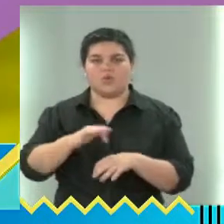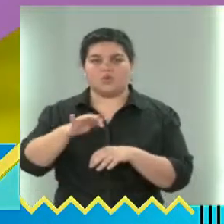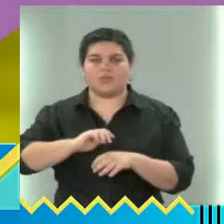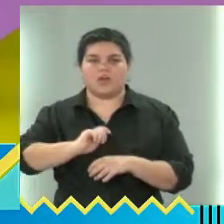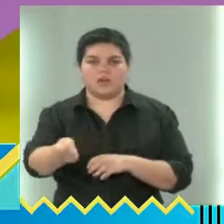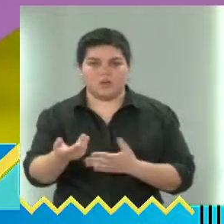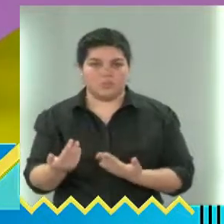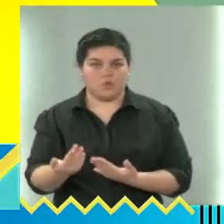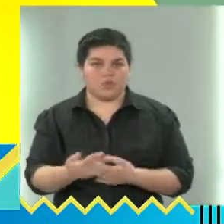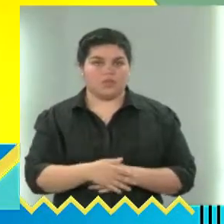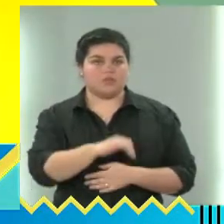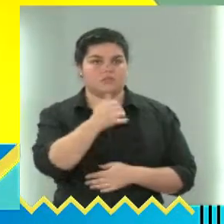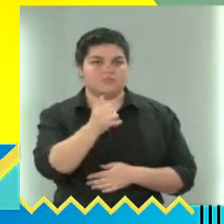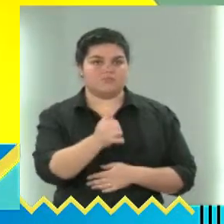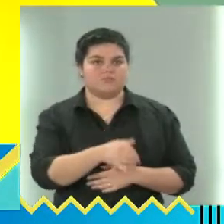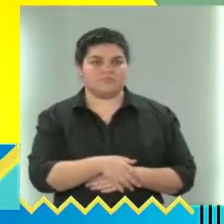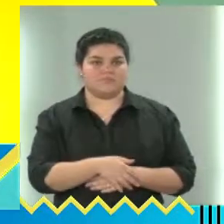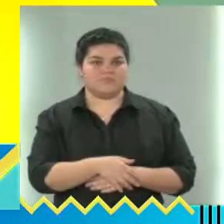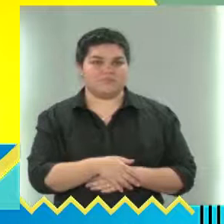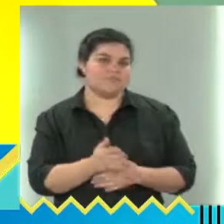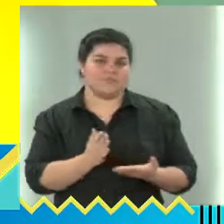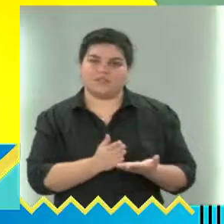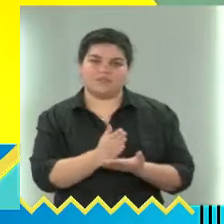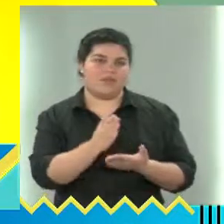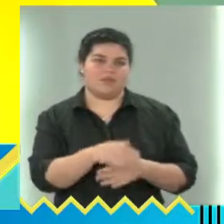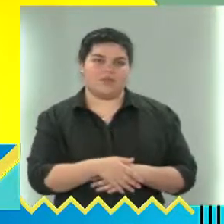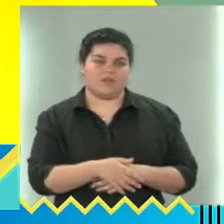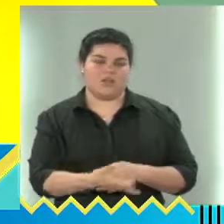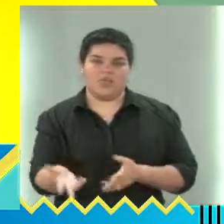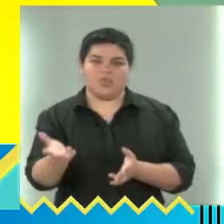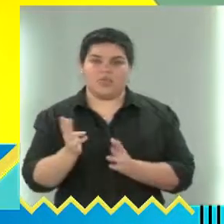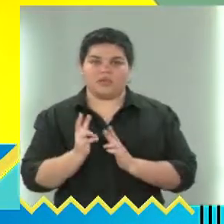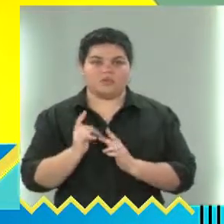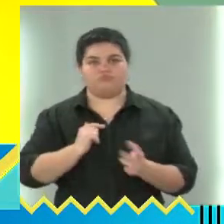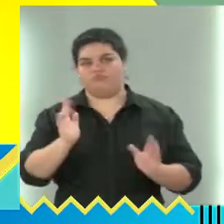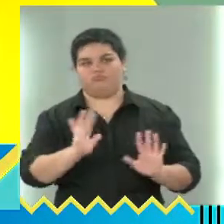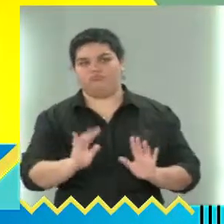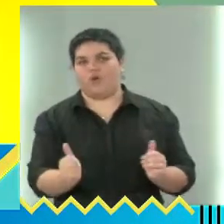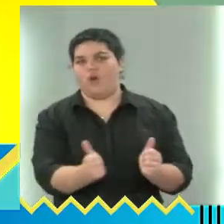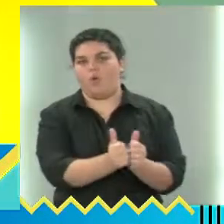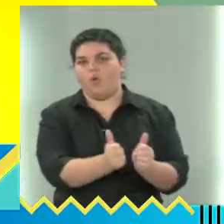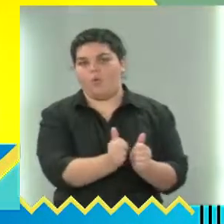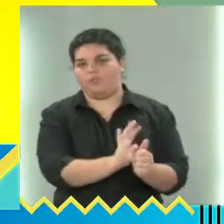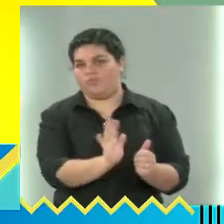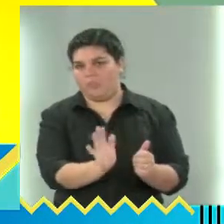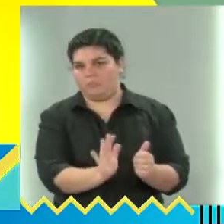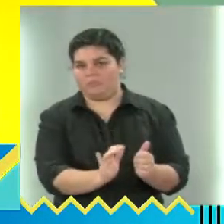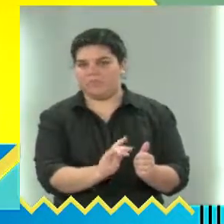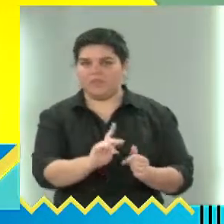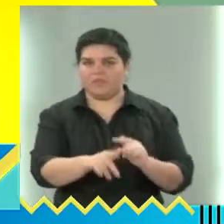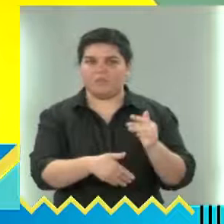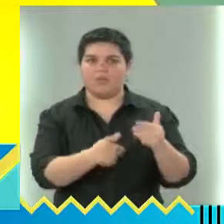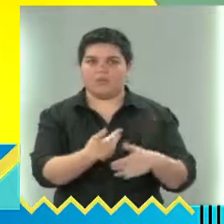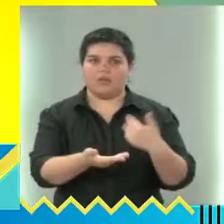sangre? Sí. Sí, que van y que te dicen al principio, no, yo vengo a acompañarla a ella. Y hacen todo